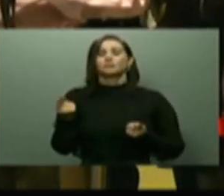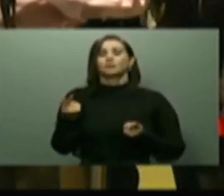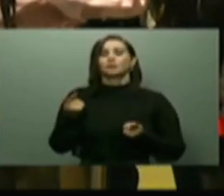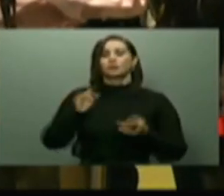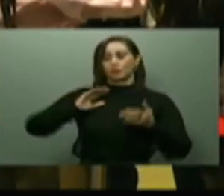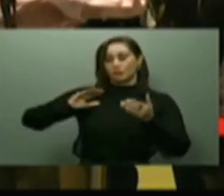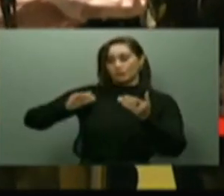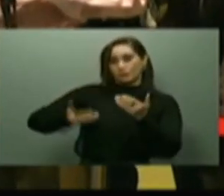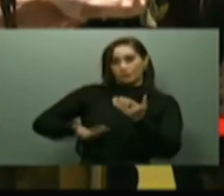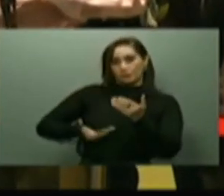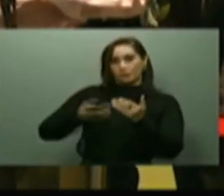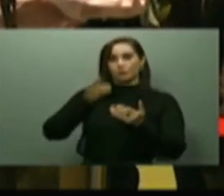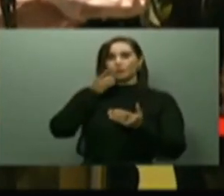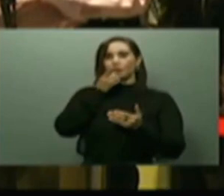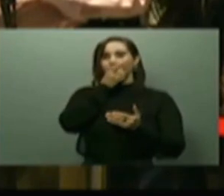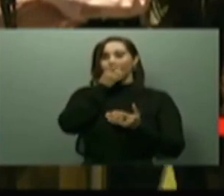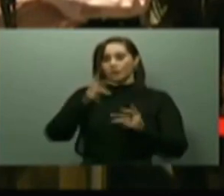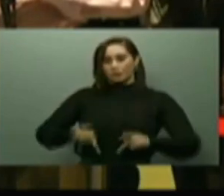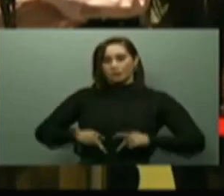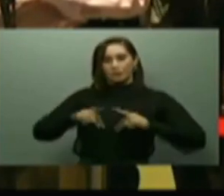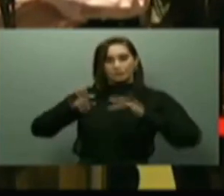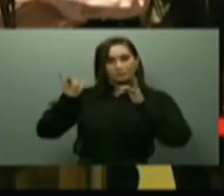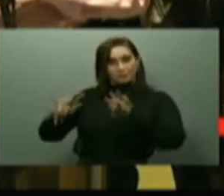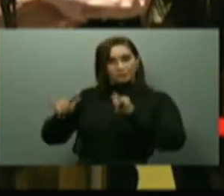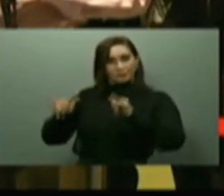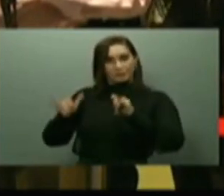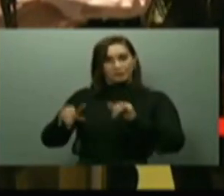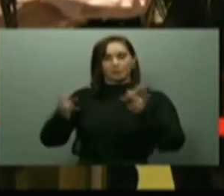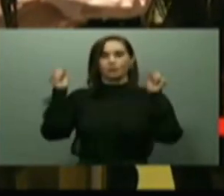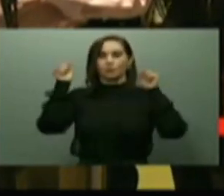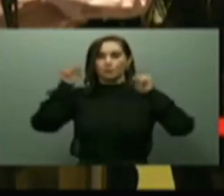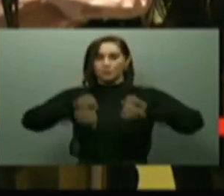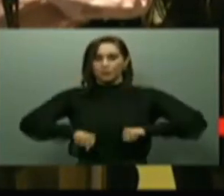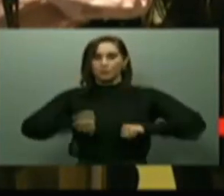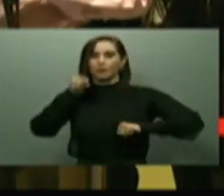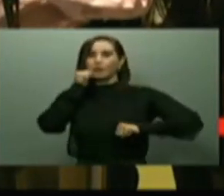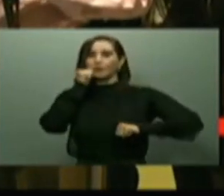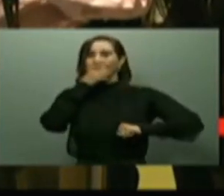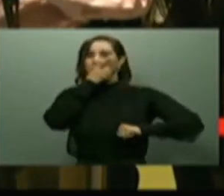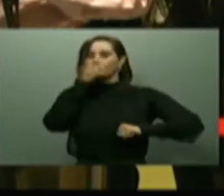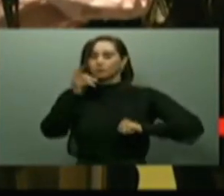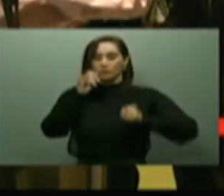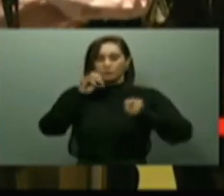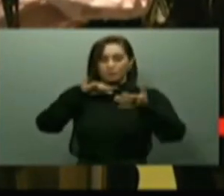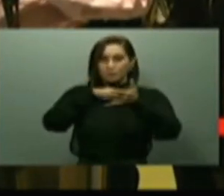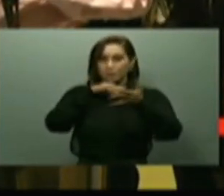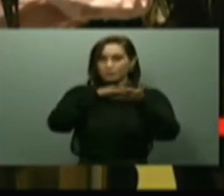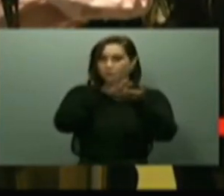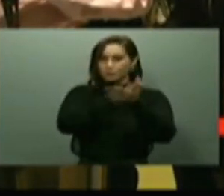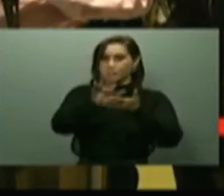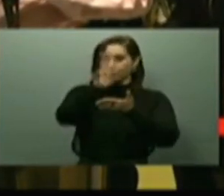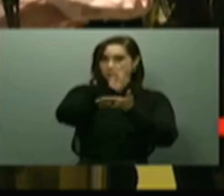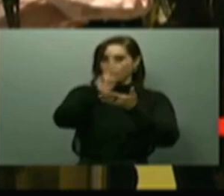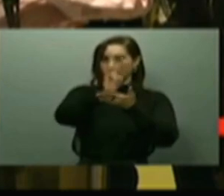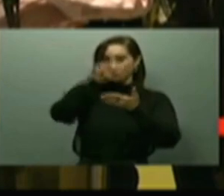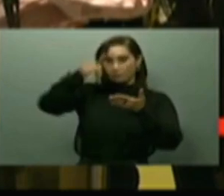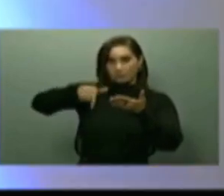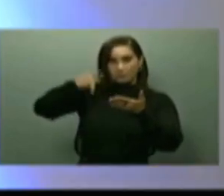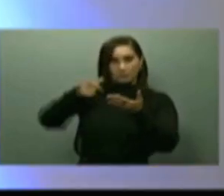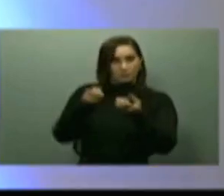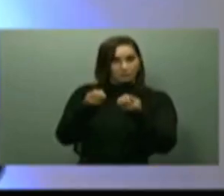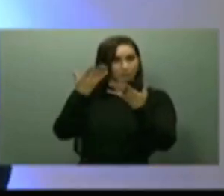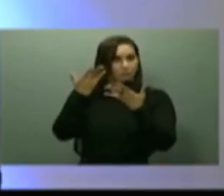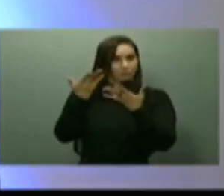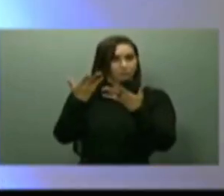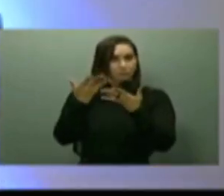de dominicanos y residentes acá puedan ir a Santo Domingo a estudiar en las universidades, ya que el costo de las de aquí es bastante alto. Sí,